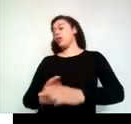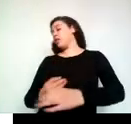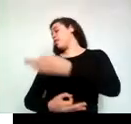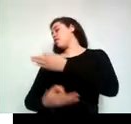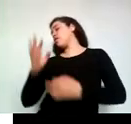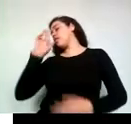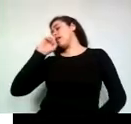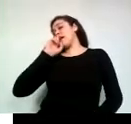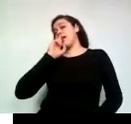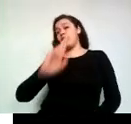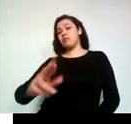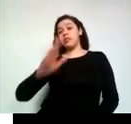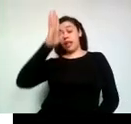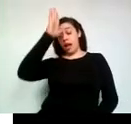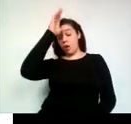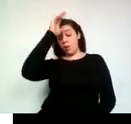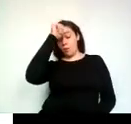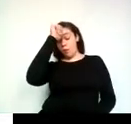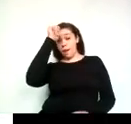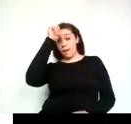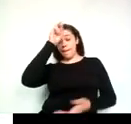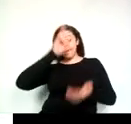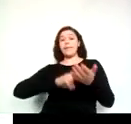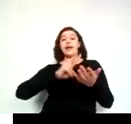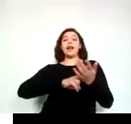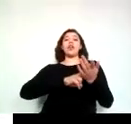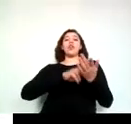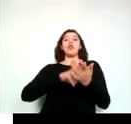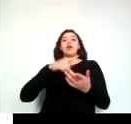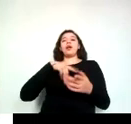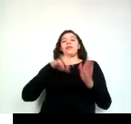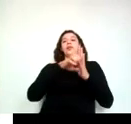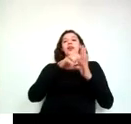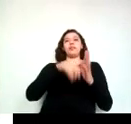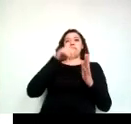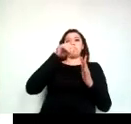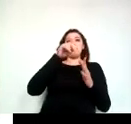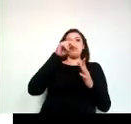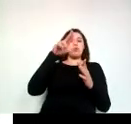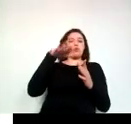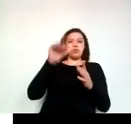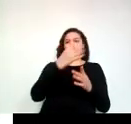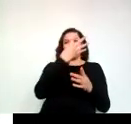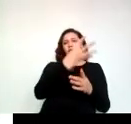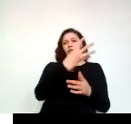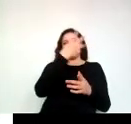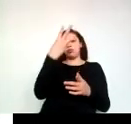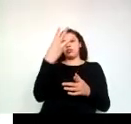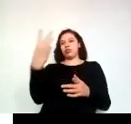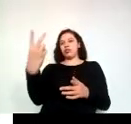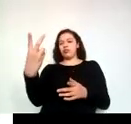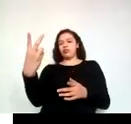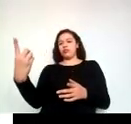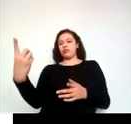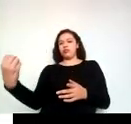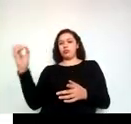a los valores que la norma o la tabla 2 de la norma me dice que tengo que asignar. Y entonces,